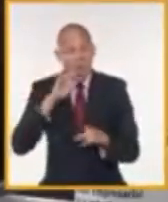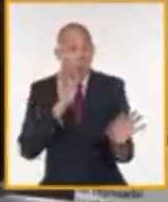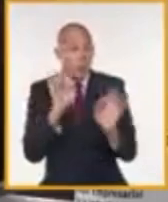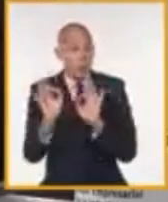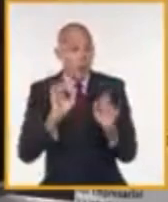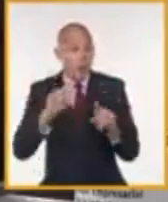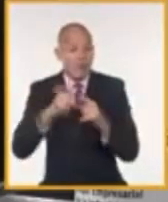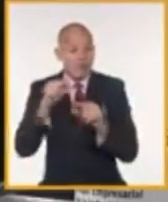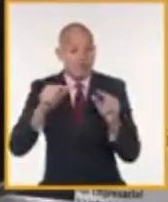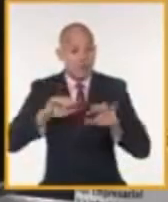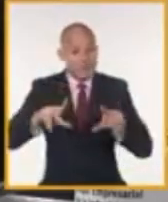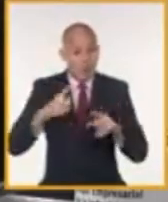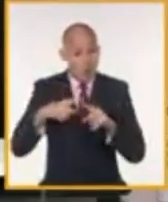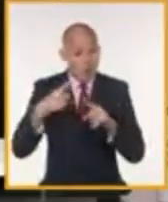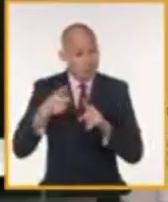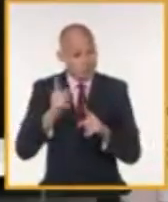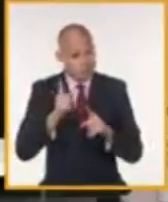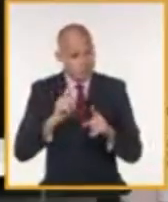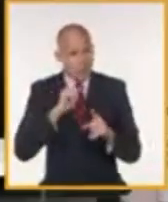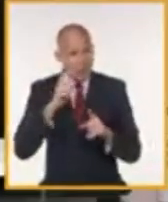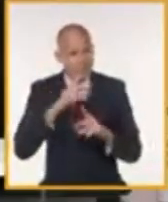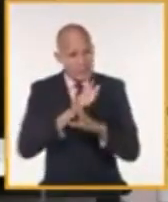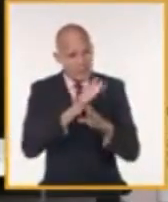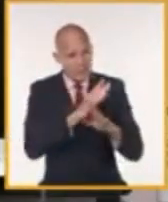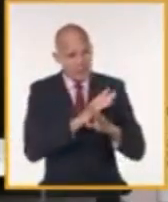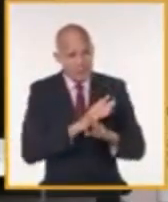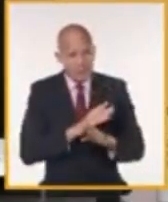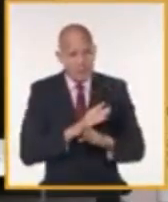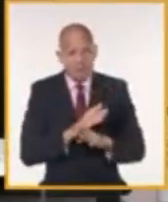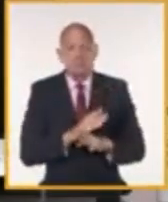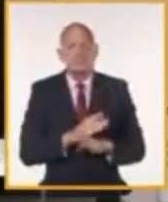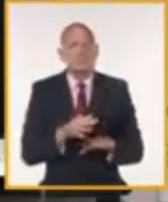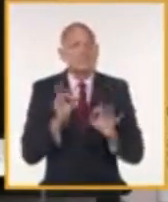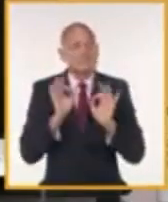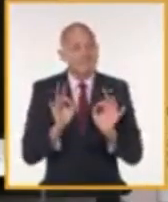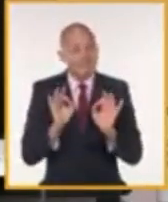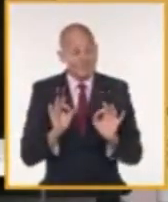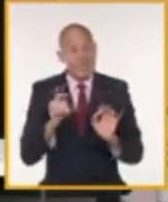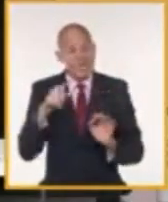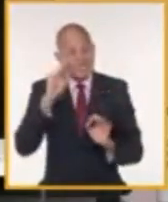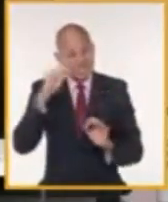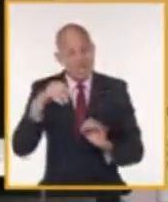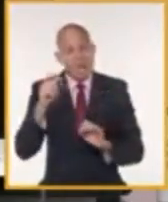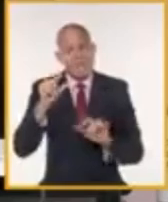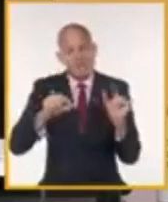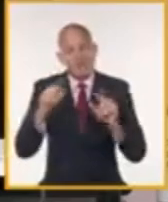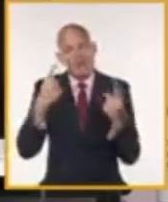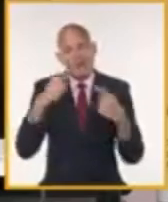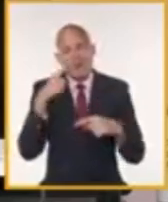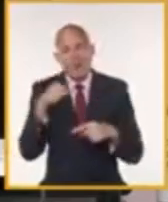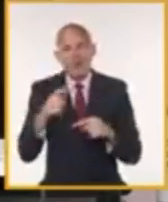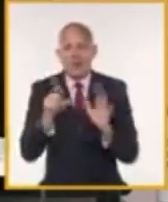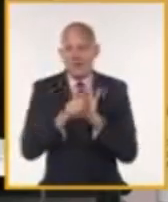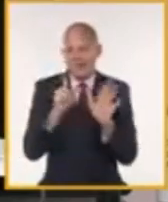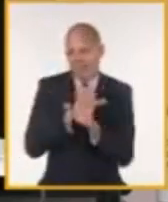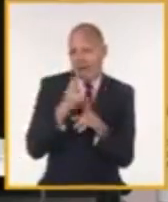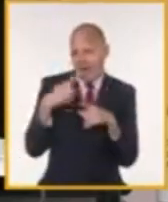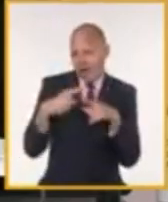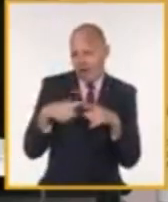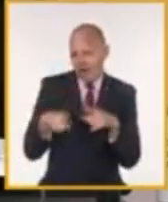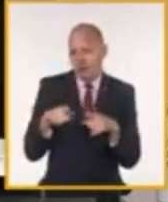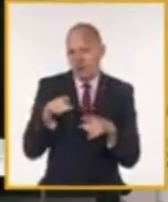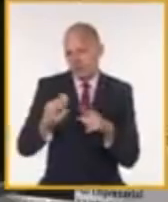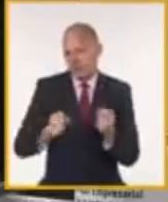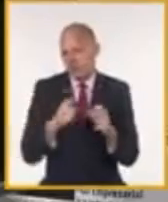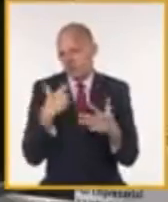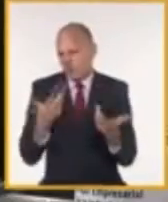economía de nuestro sistema empresarial. Y para enfrentar esas distorsiones también está el enfrentamiento a las ilegalidades, a las indisciplinas que aún quedan en el sector. ¿Qué se está haciendo?